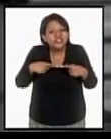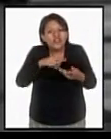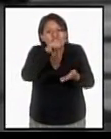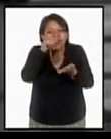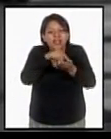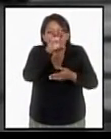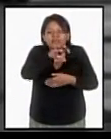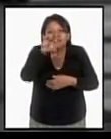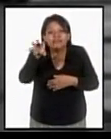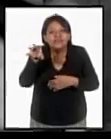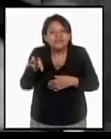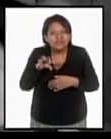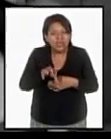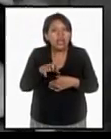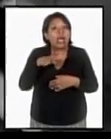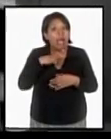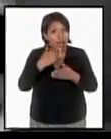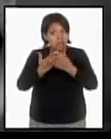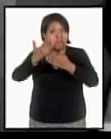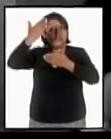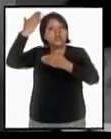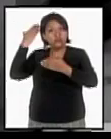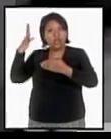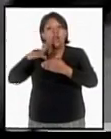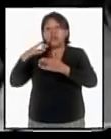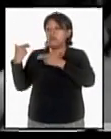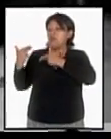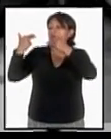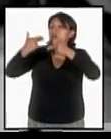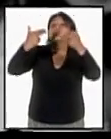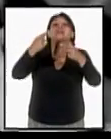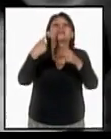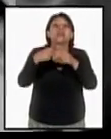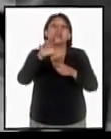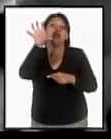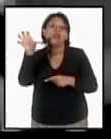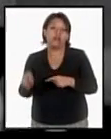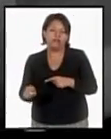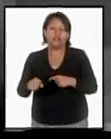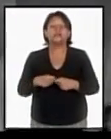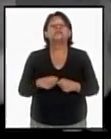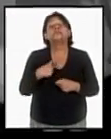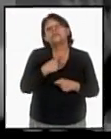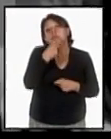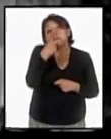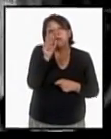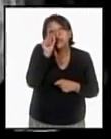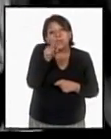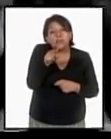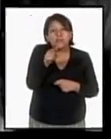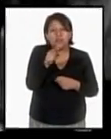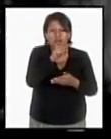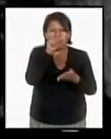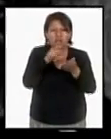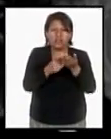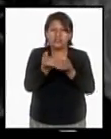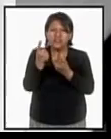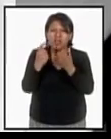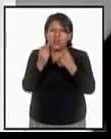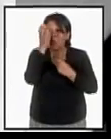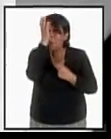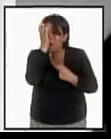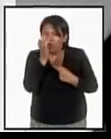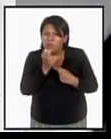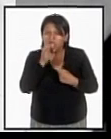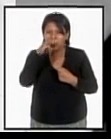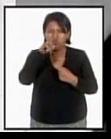ellos tienen un pasado y una herencia africana. Pero digamos que obviamente también la región de Coahuila, de Musquis,